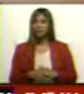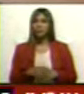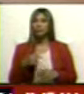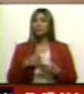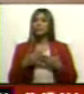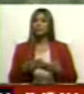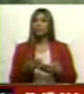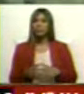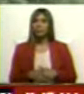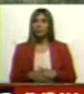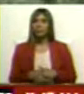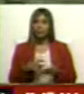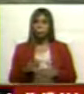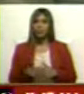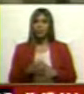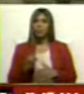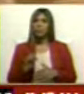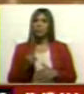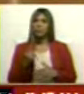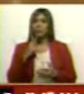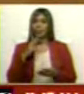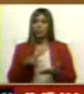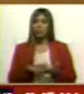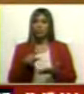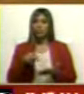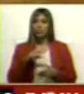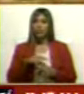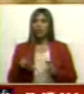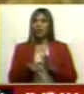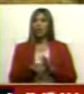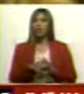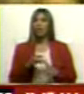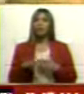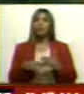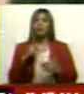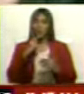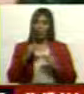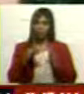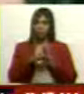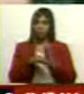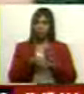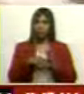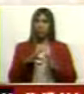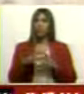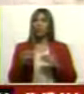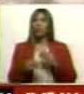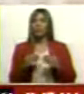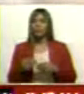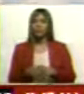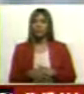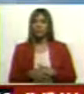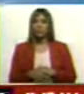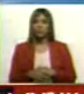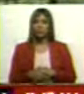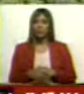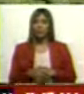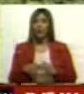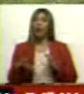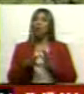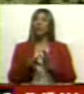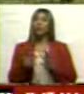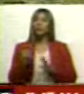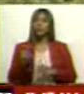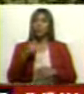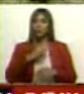garantizar el cumplimiento, aprobación de esta ley, que viene a normar todo lo que va a ser, se constituye una ley